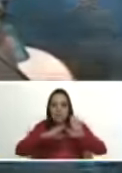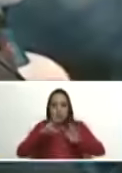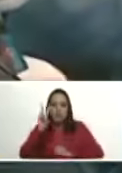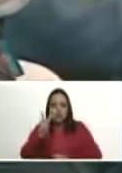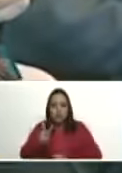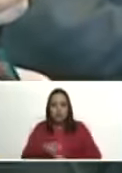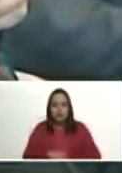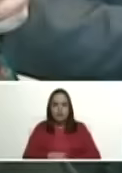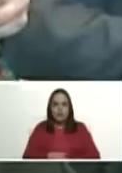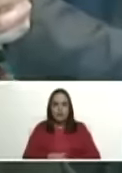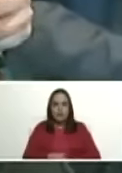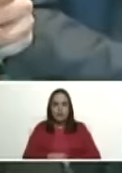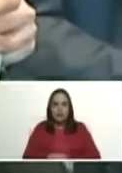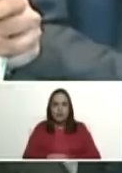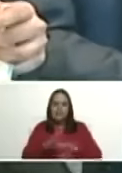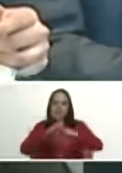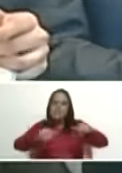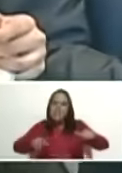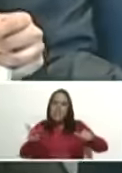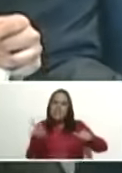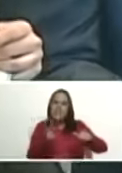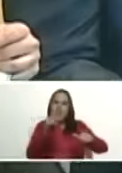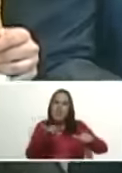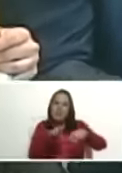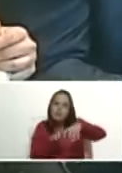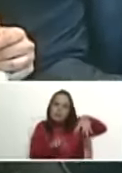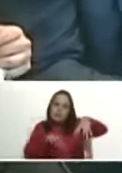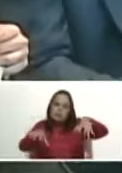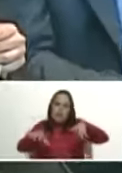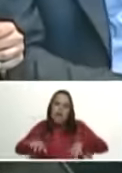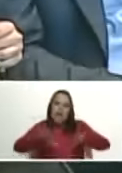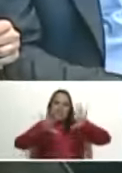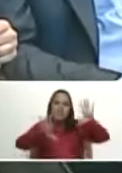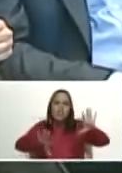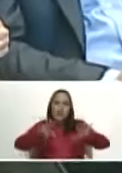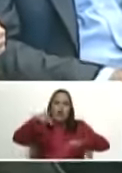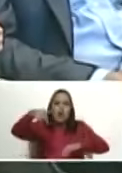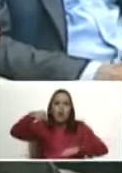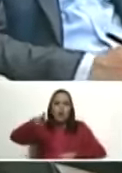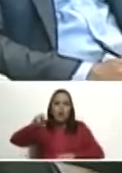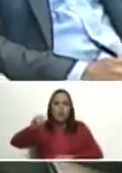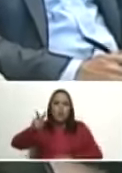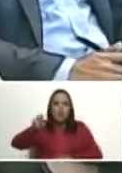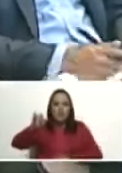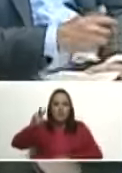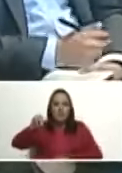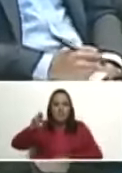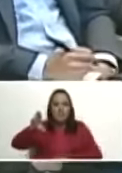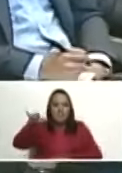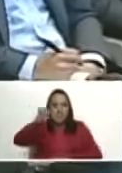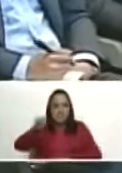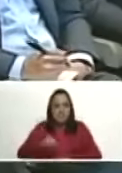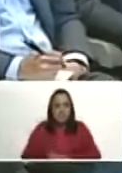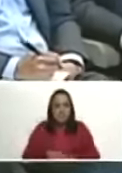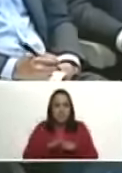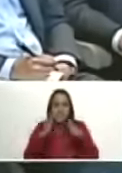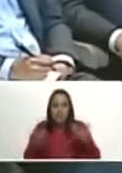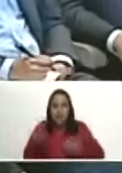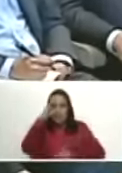el territorio de la República de Venezuela se divide en 10 provincias que son Barcelona,